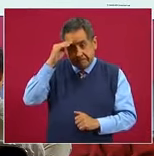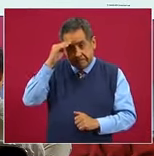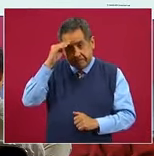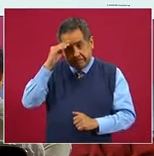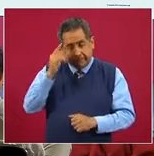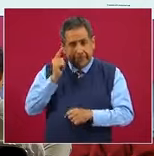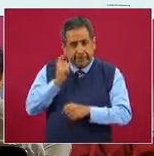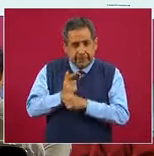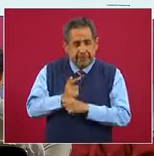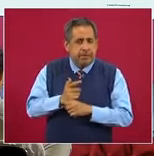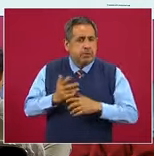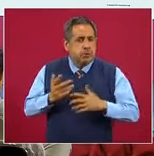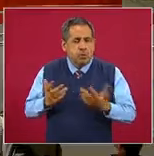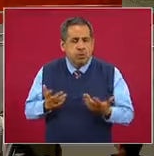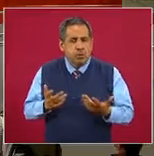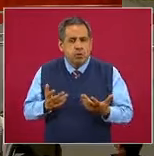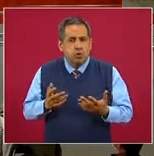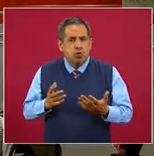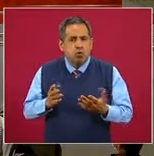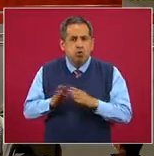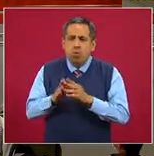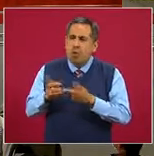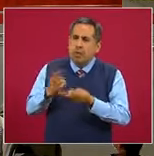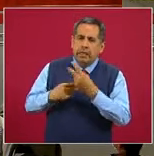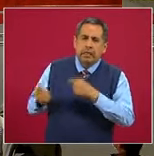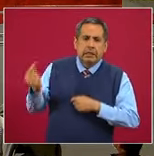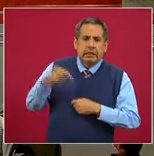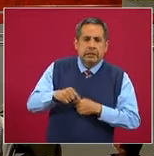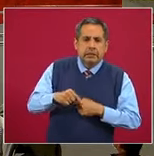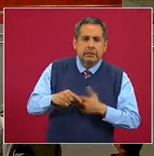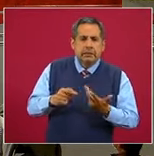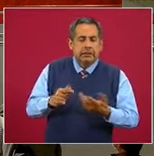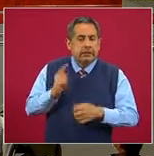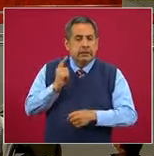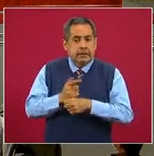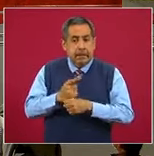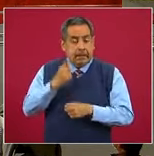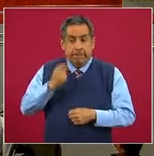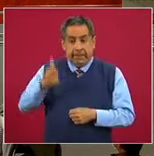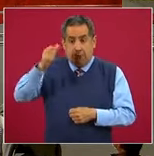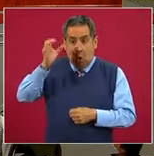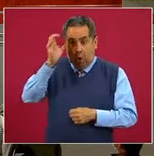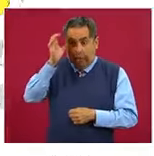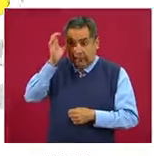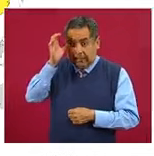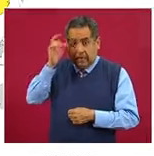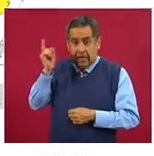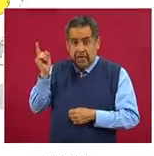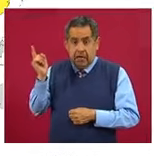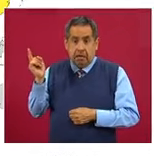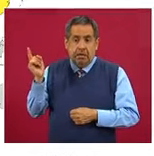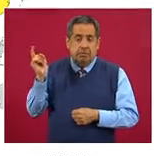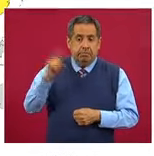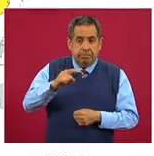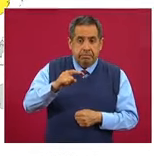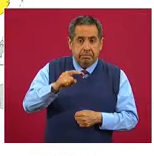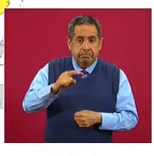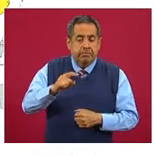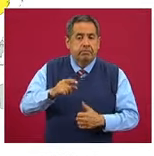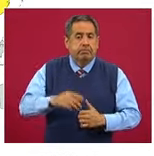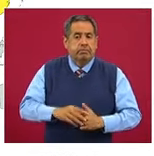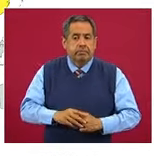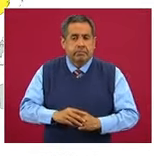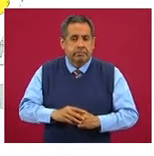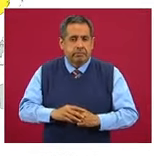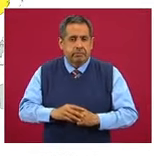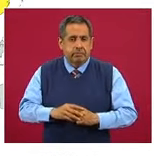dimos a la tarea de ver cómo fue esa introducción y nos damos cuenta que de China la cepa primero hizo una escala